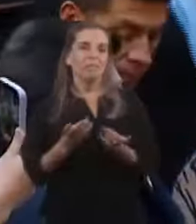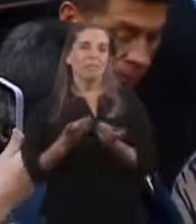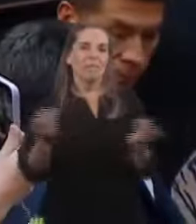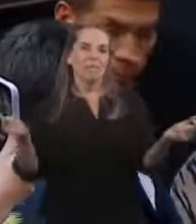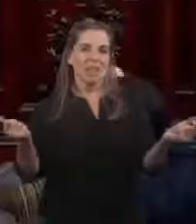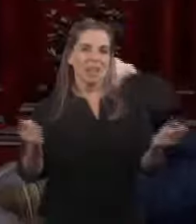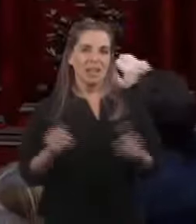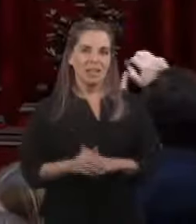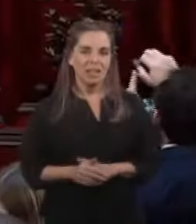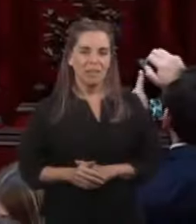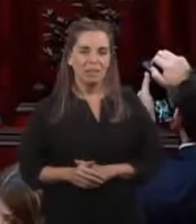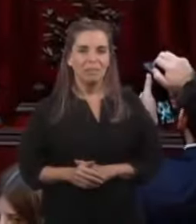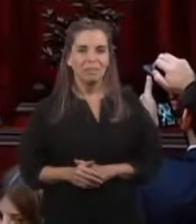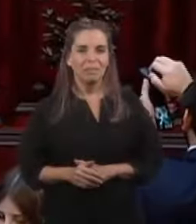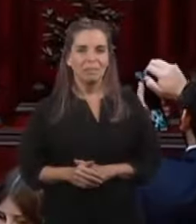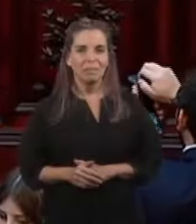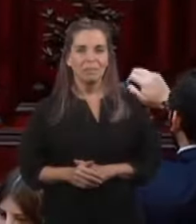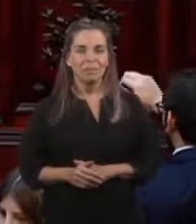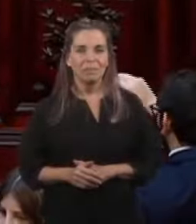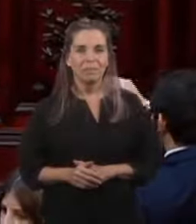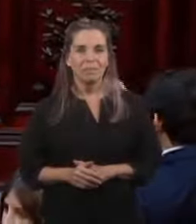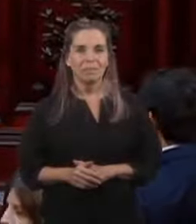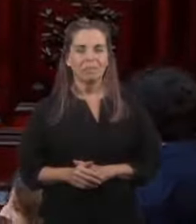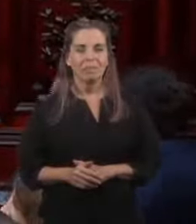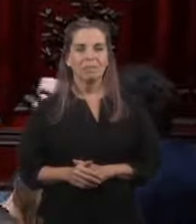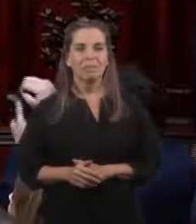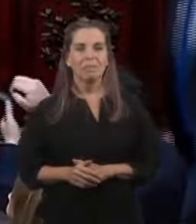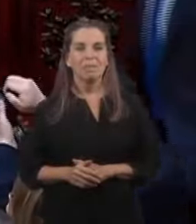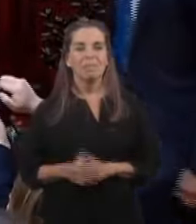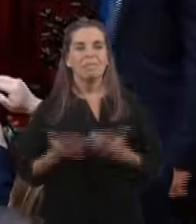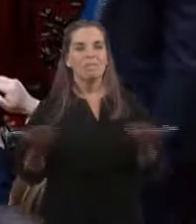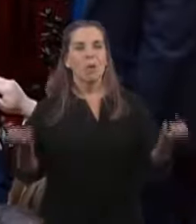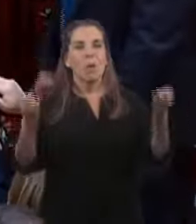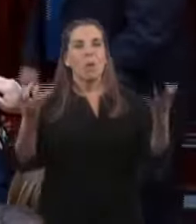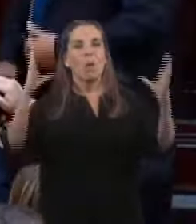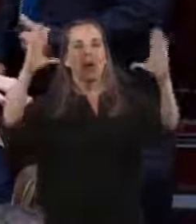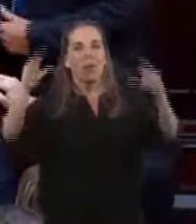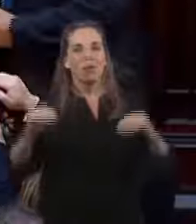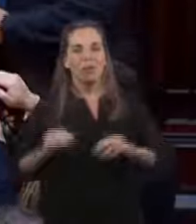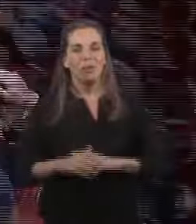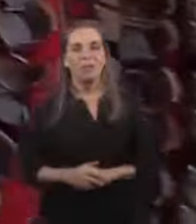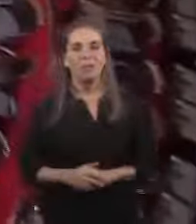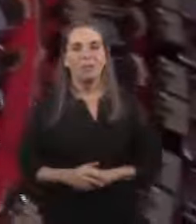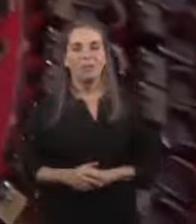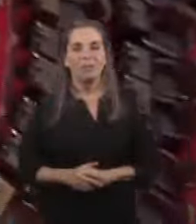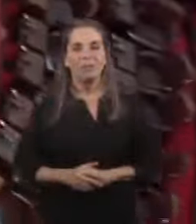finalizada esta reunión que tengan muy buenas noches